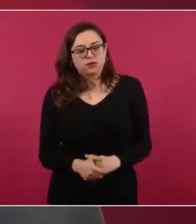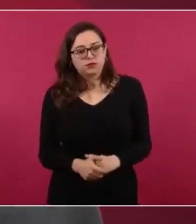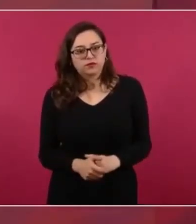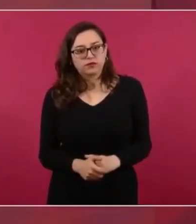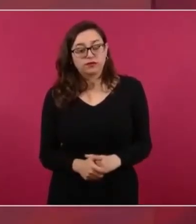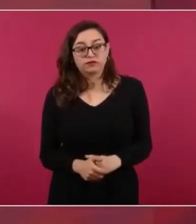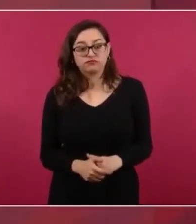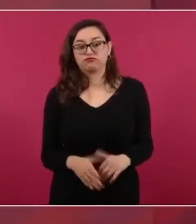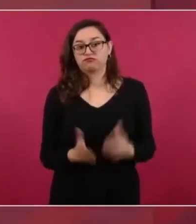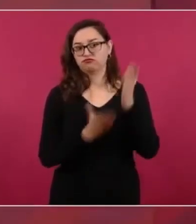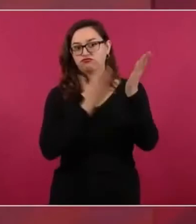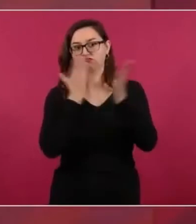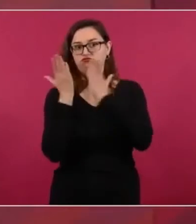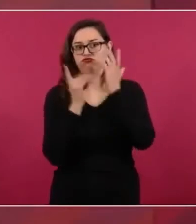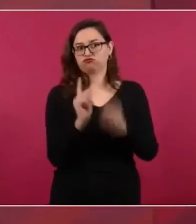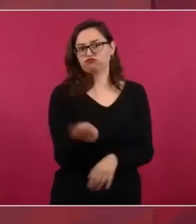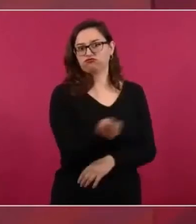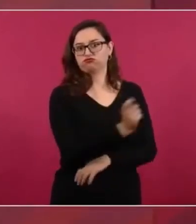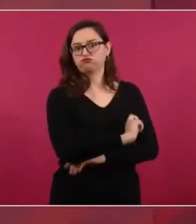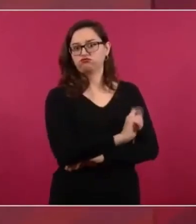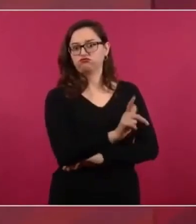¿Dónde han estudiado?